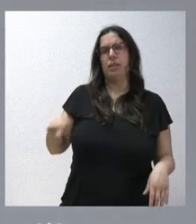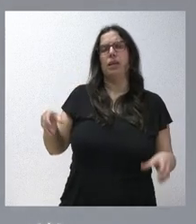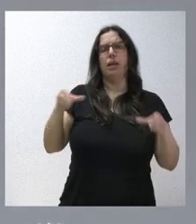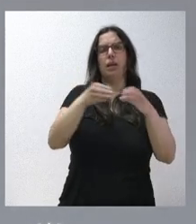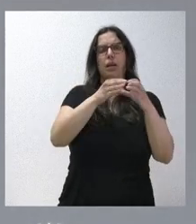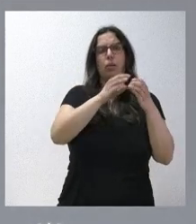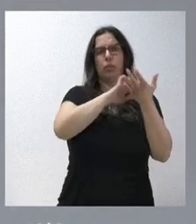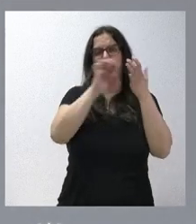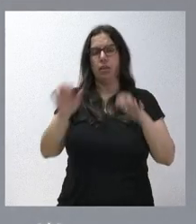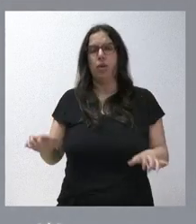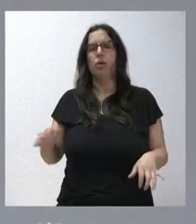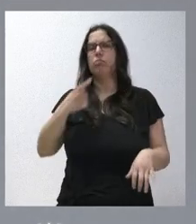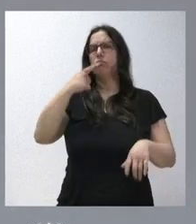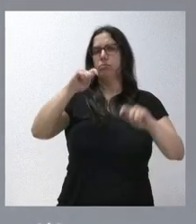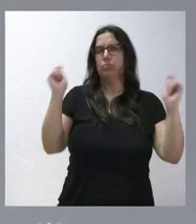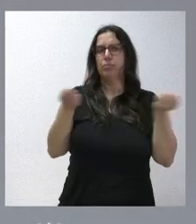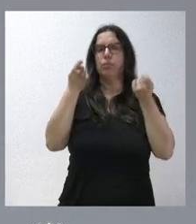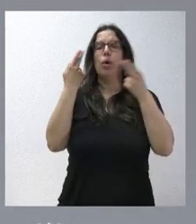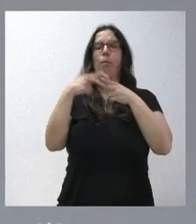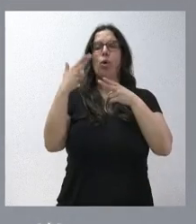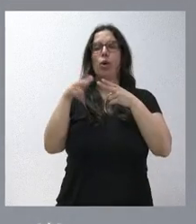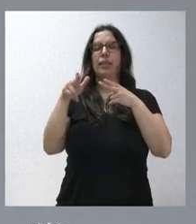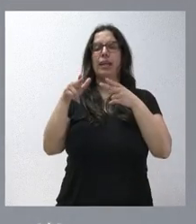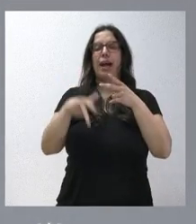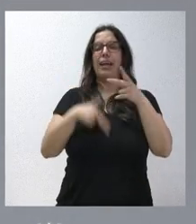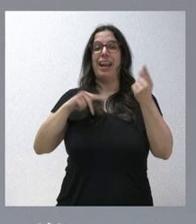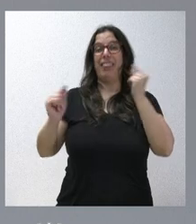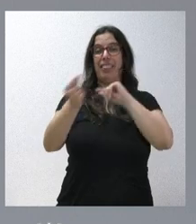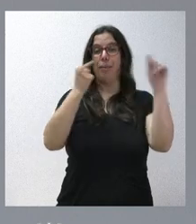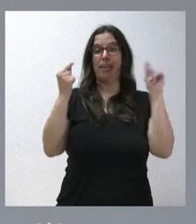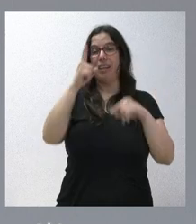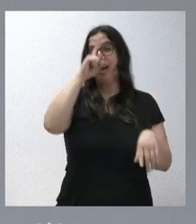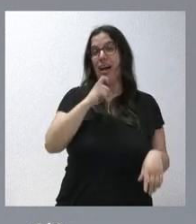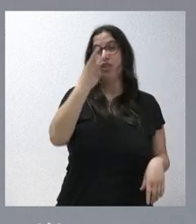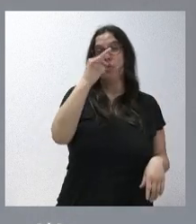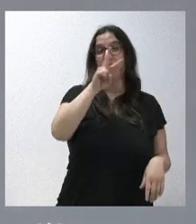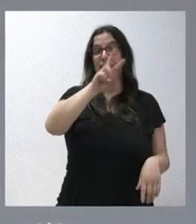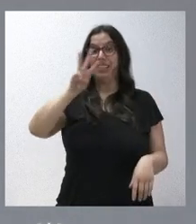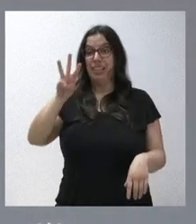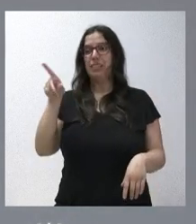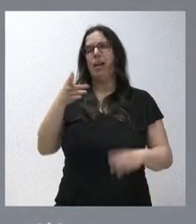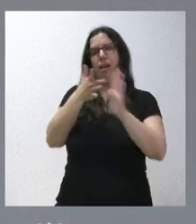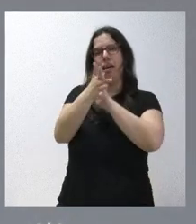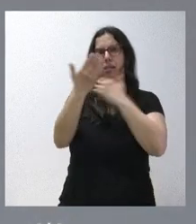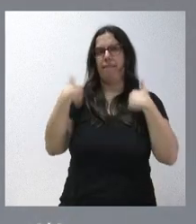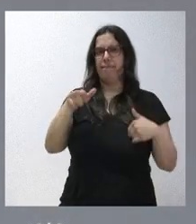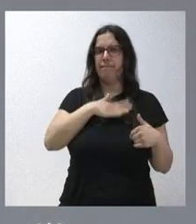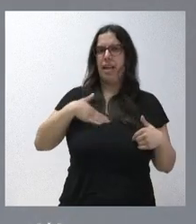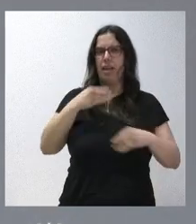y león y lo anunció en el debate de política general del año 2 23